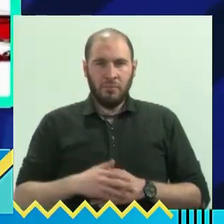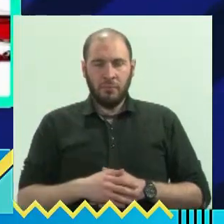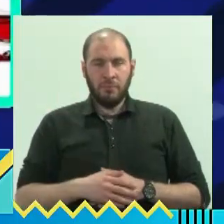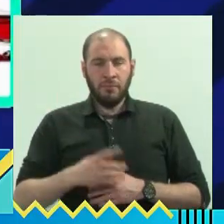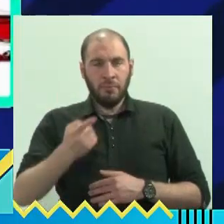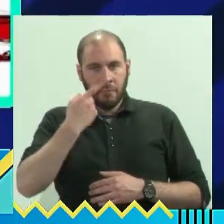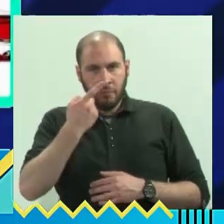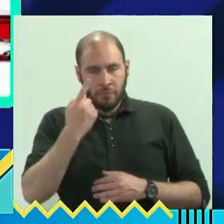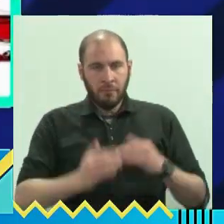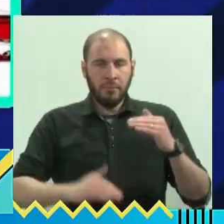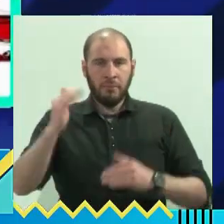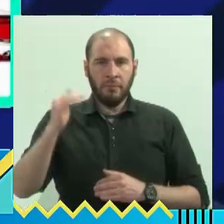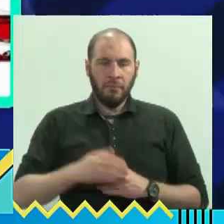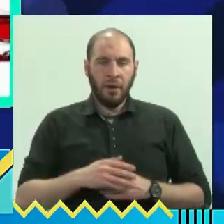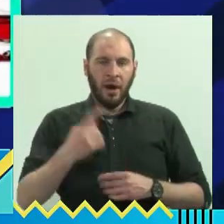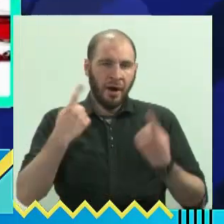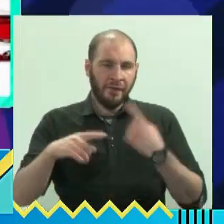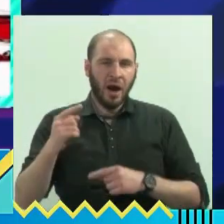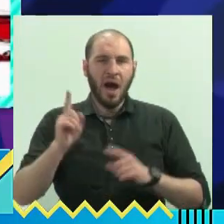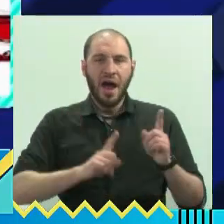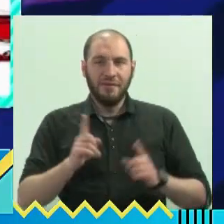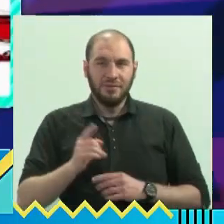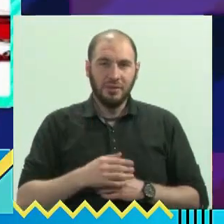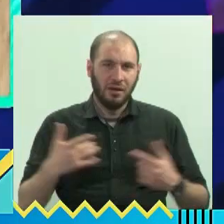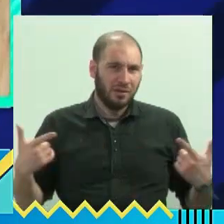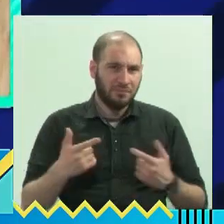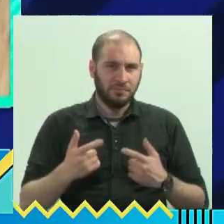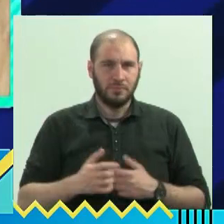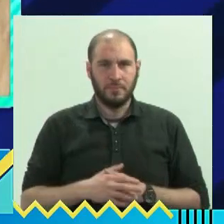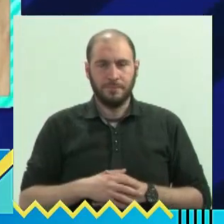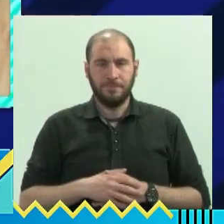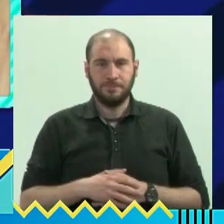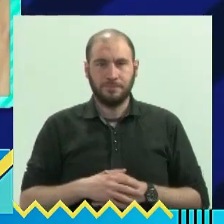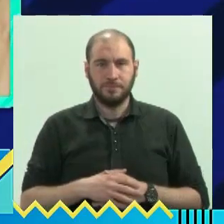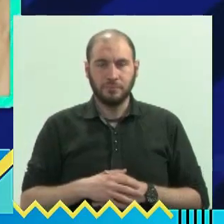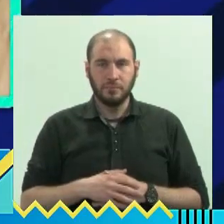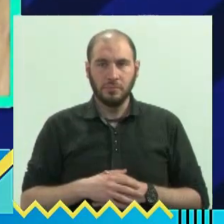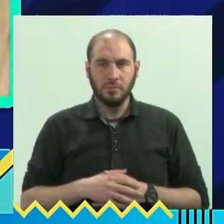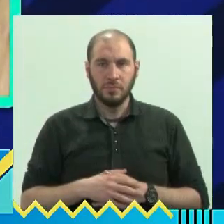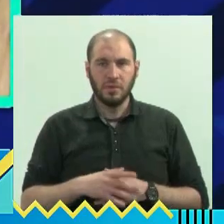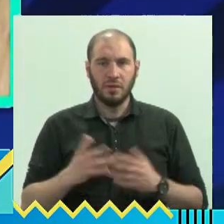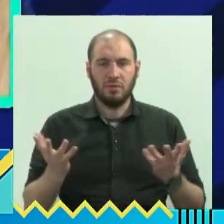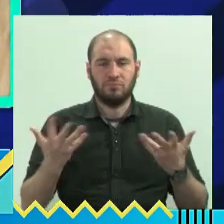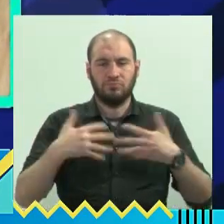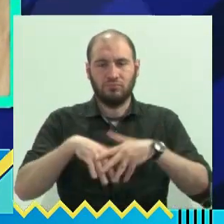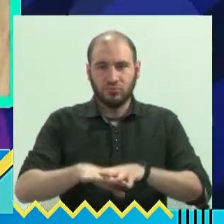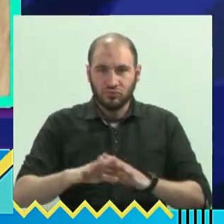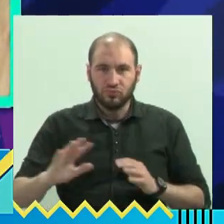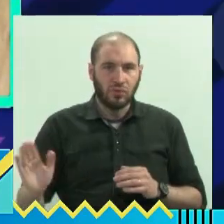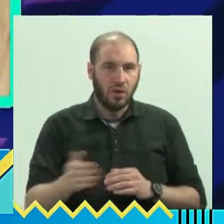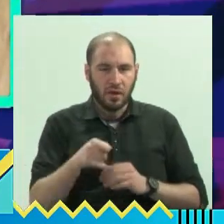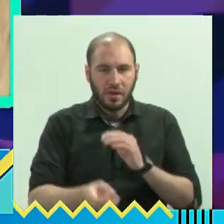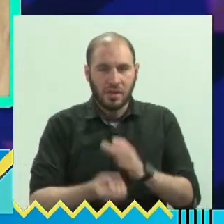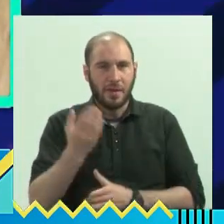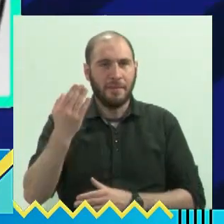con intereses diferentes, divergentes, a veces contradictorios, ¿no? Y es de la confluencia de todo eso que surge